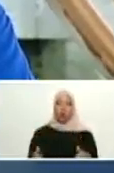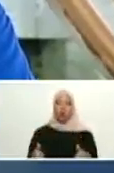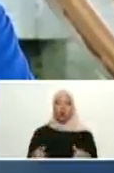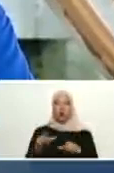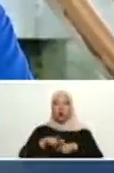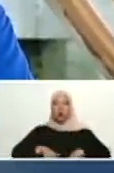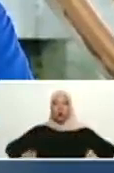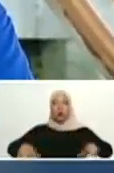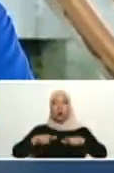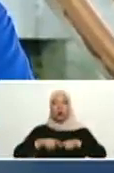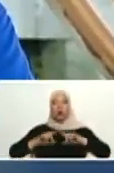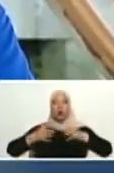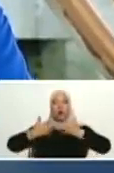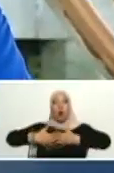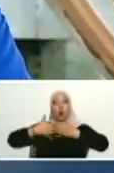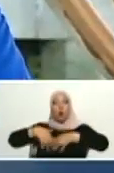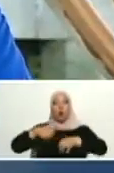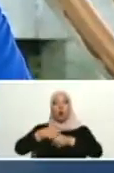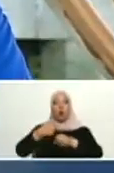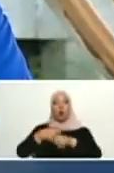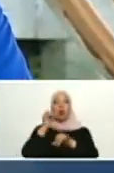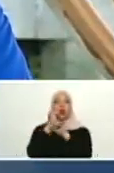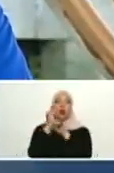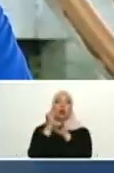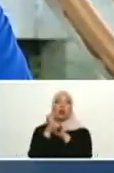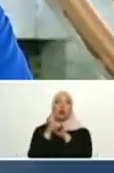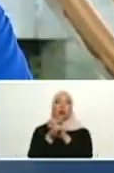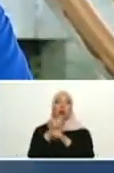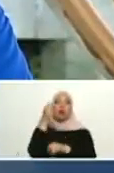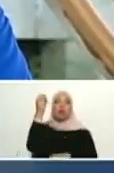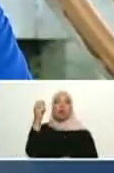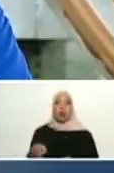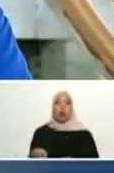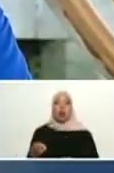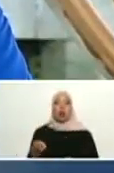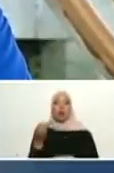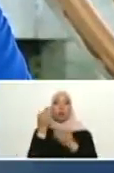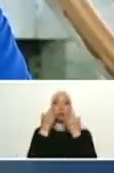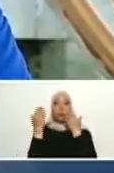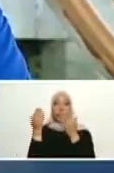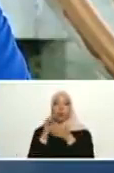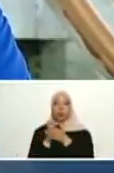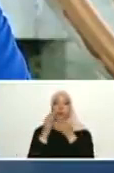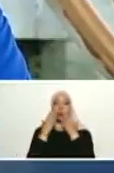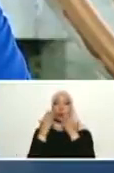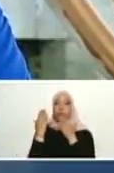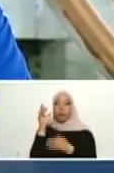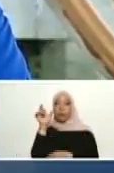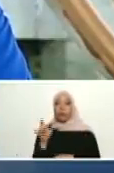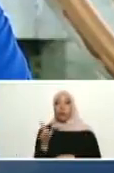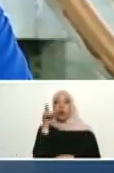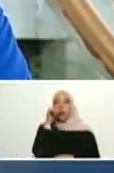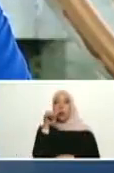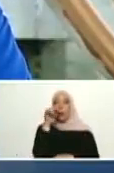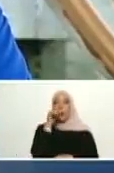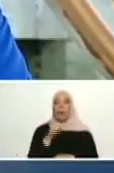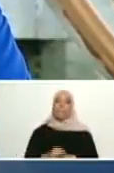zona de emprendimiento digital de Petare. Allá está con Ramón Maniglia, Román